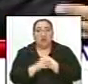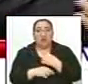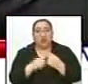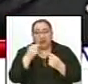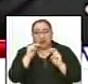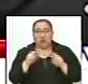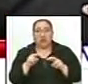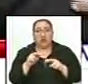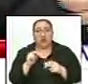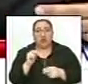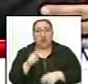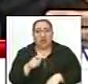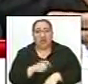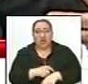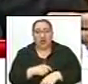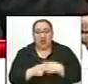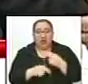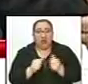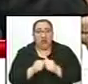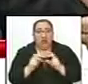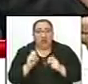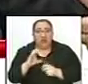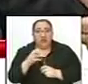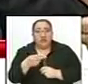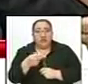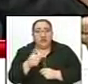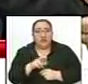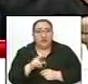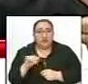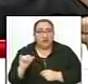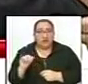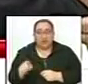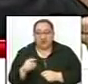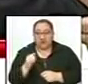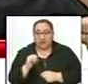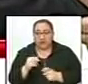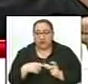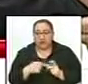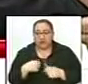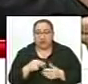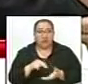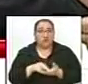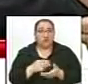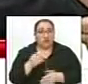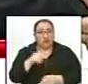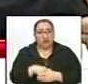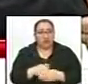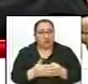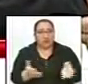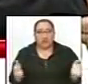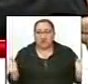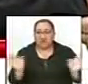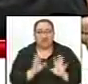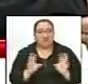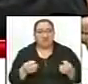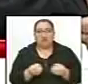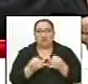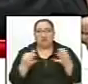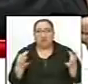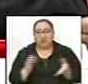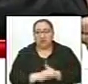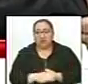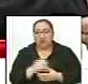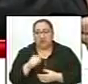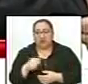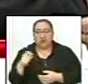operandi de este momento se va a repetir con el caso del señor Chávarri. Si es así, presidente, mejor nos paramos y voten de una vez ustedes, porque tienen la mayoría.